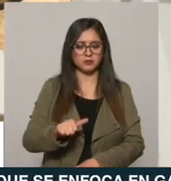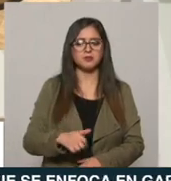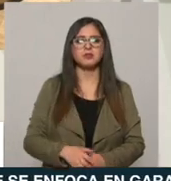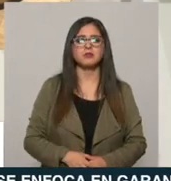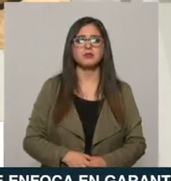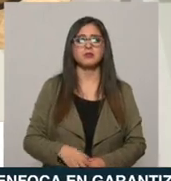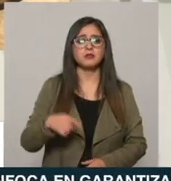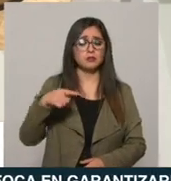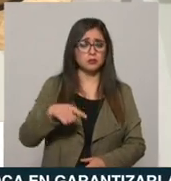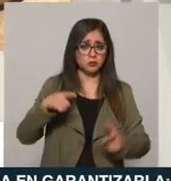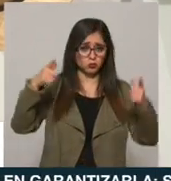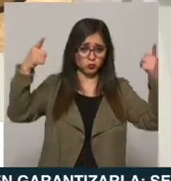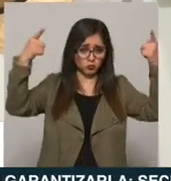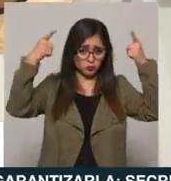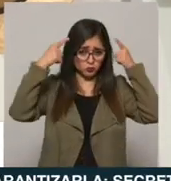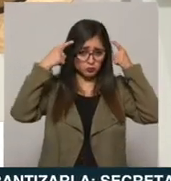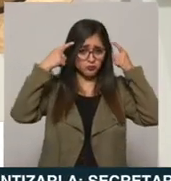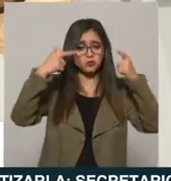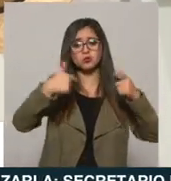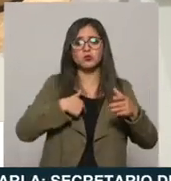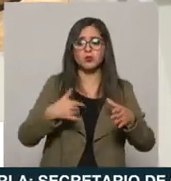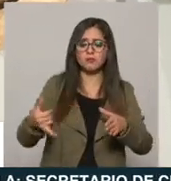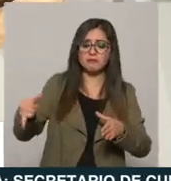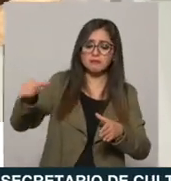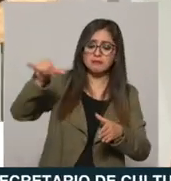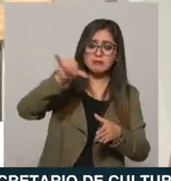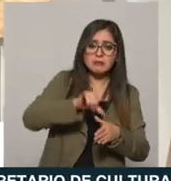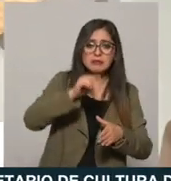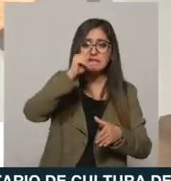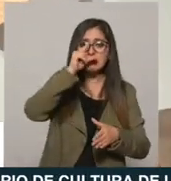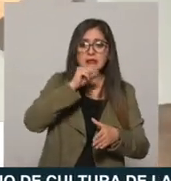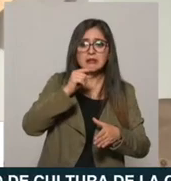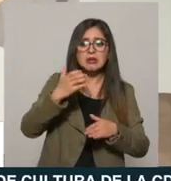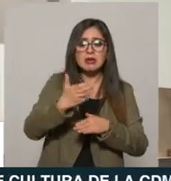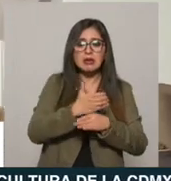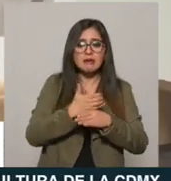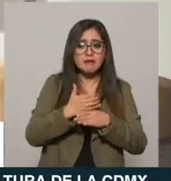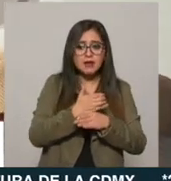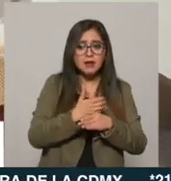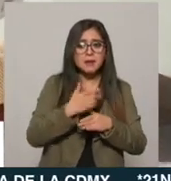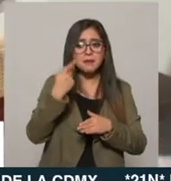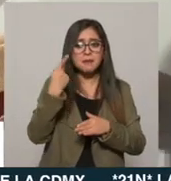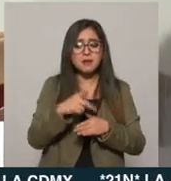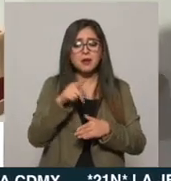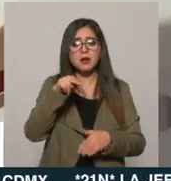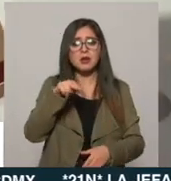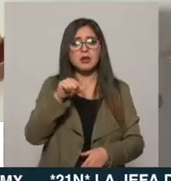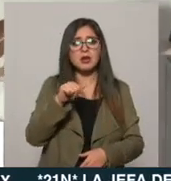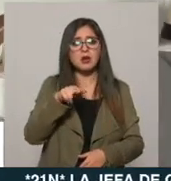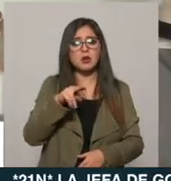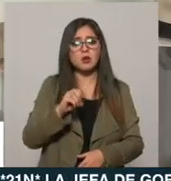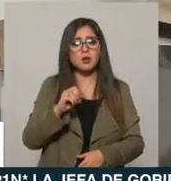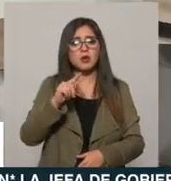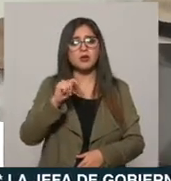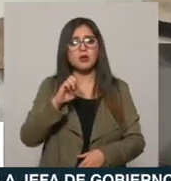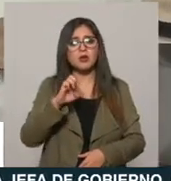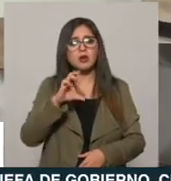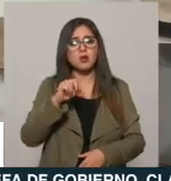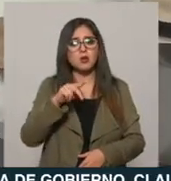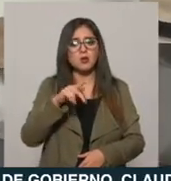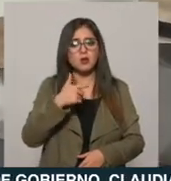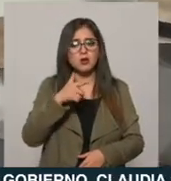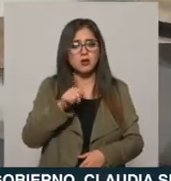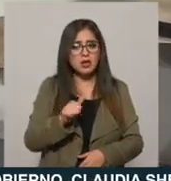al sombrero, si por ejemplo yo le vierto el café, si lo tengo tratado con nanotecnología, lo que va a pasar es que